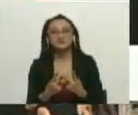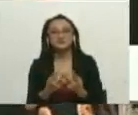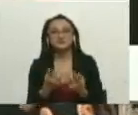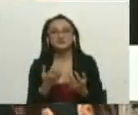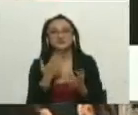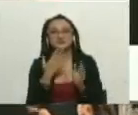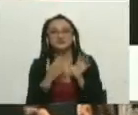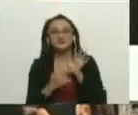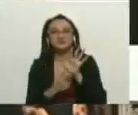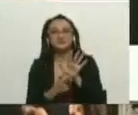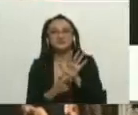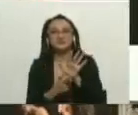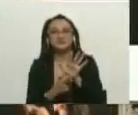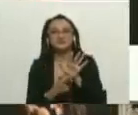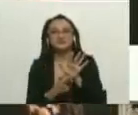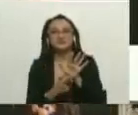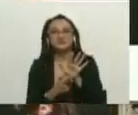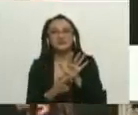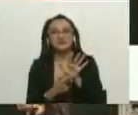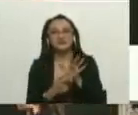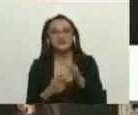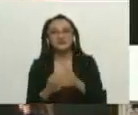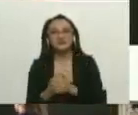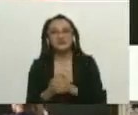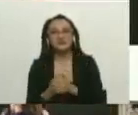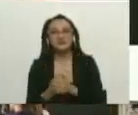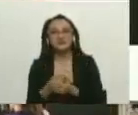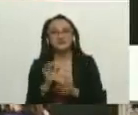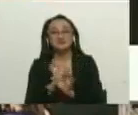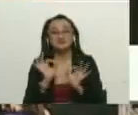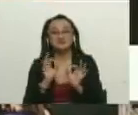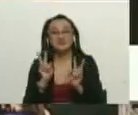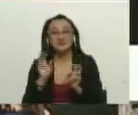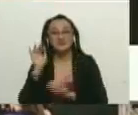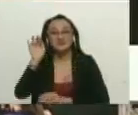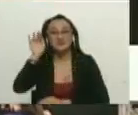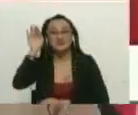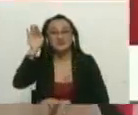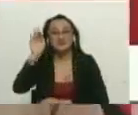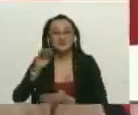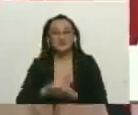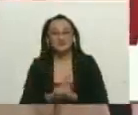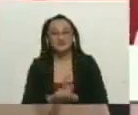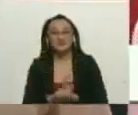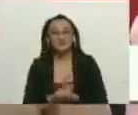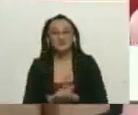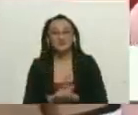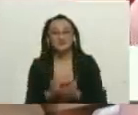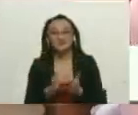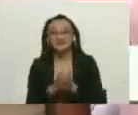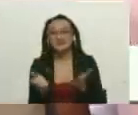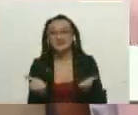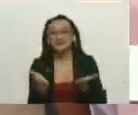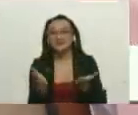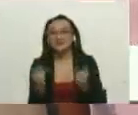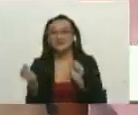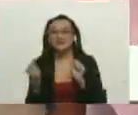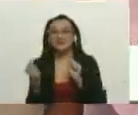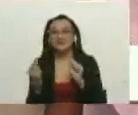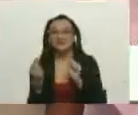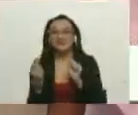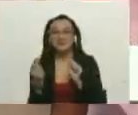ejemplo moralizador al país y especialmente a las nuevas generaciones. Estimular la crítica